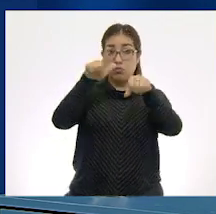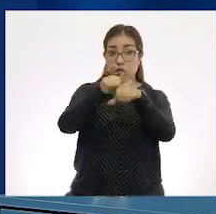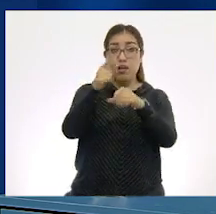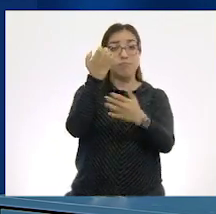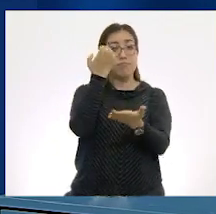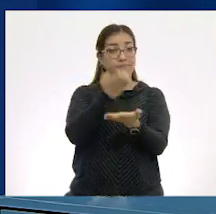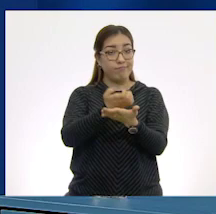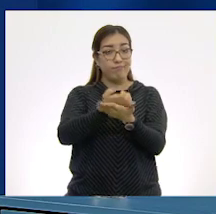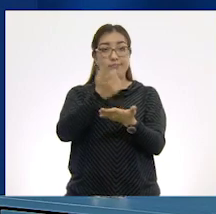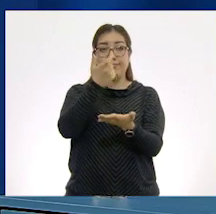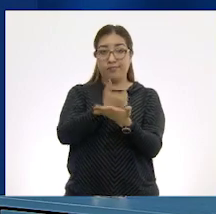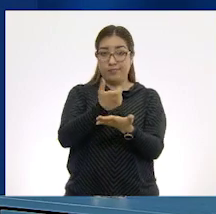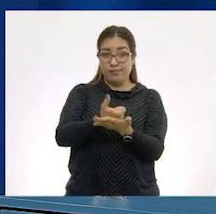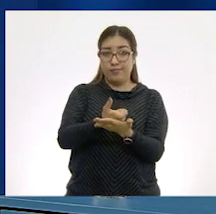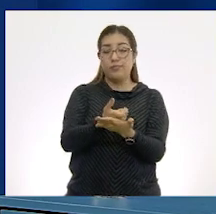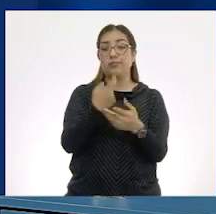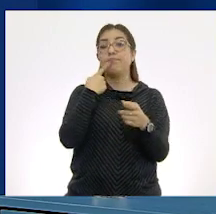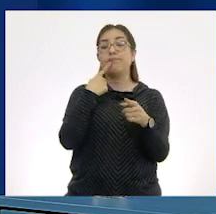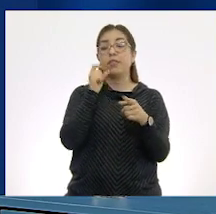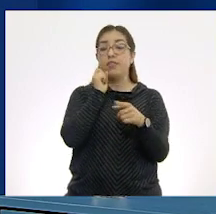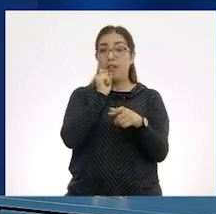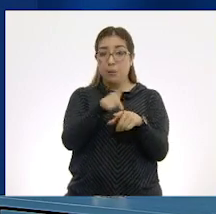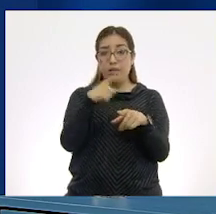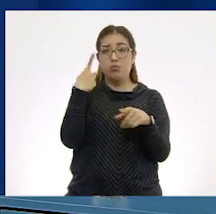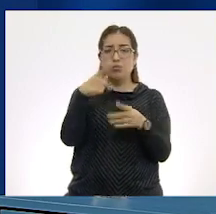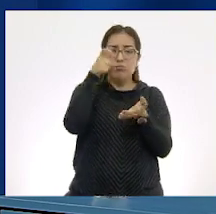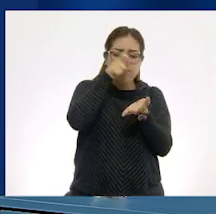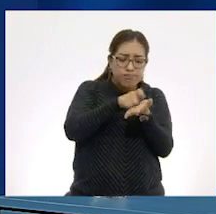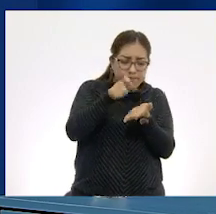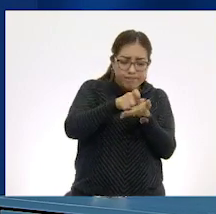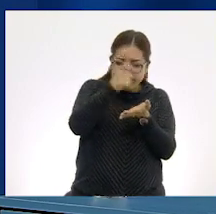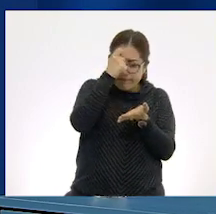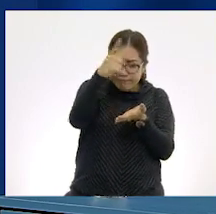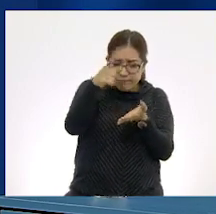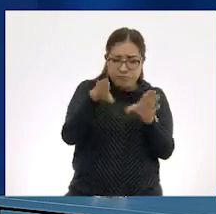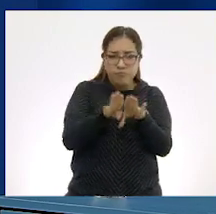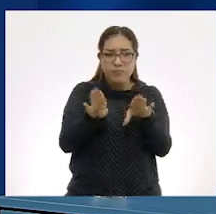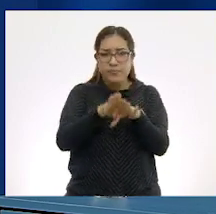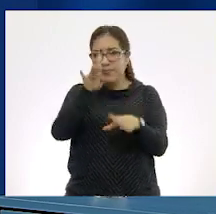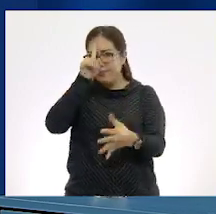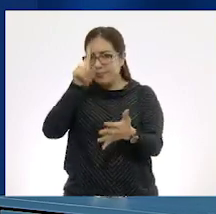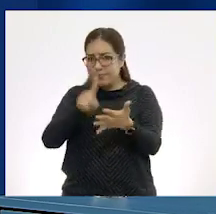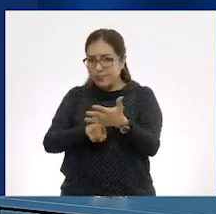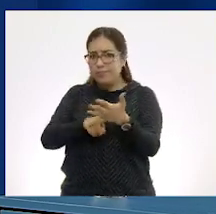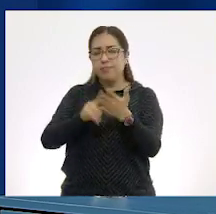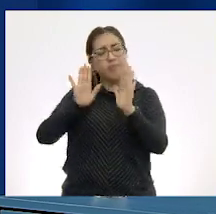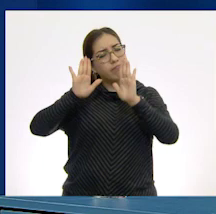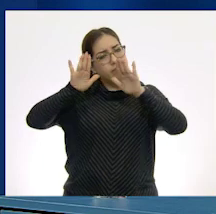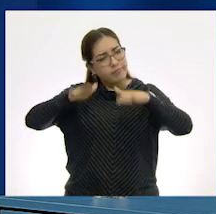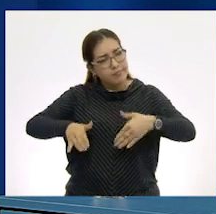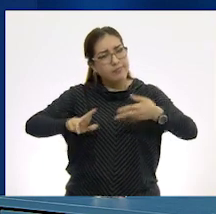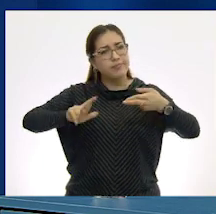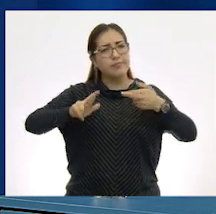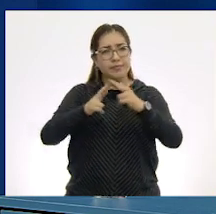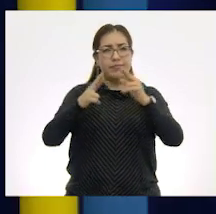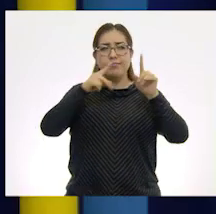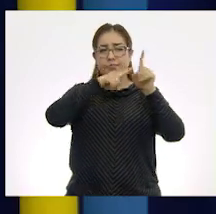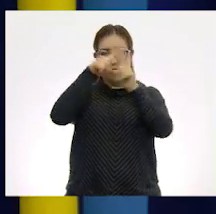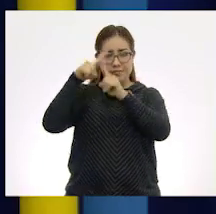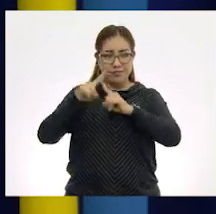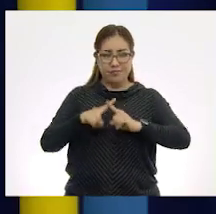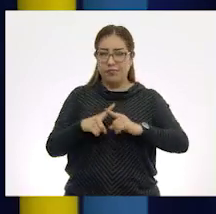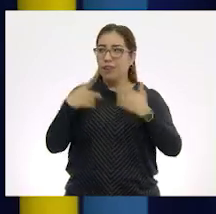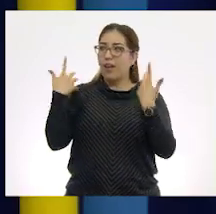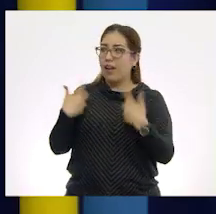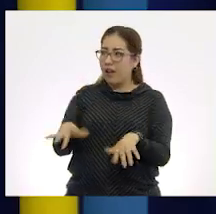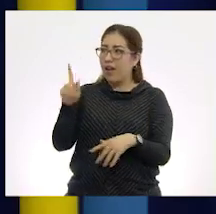económica, un sistema propio de escritura, de creencias y rituales y numerosos avances científicos. ¿Quiere